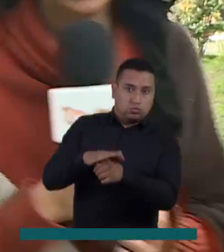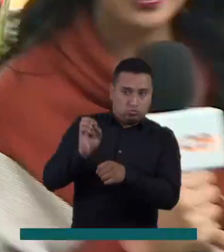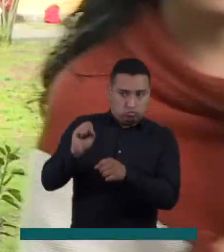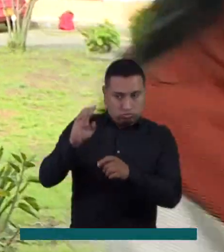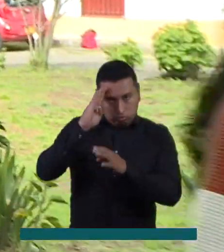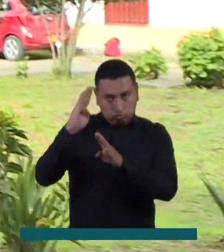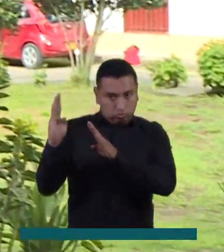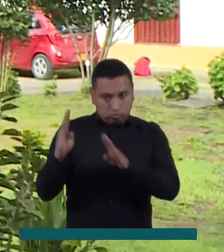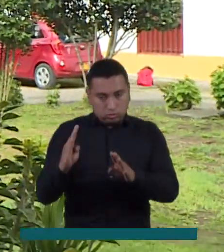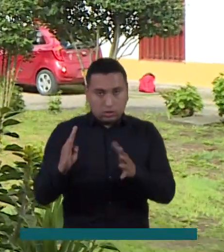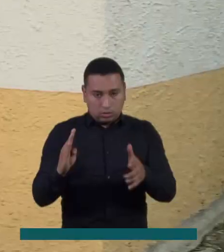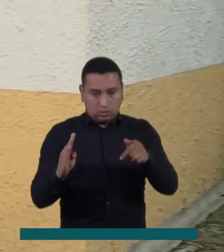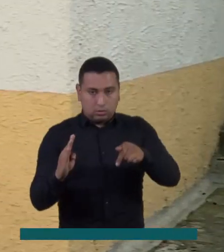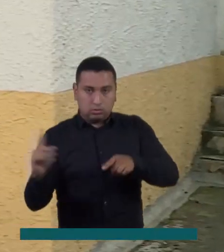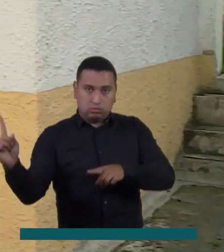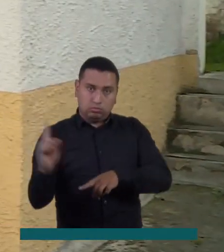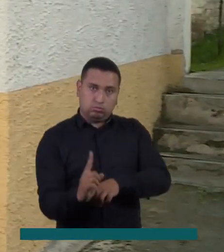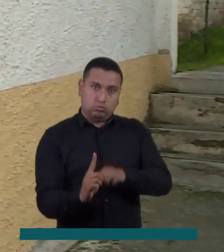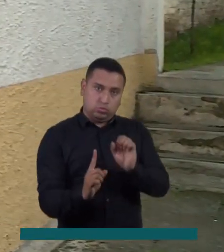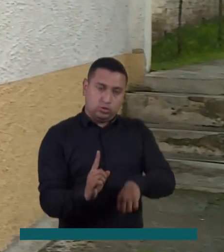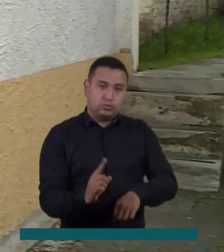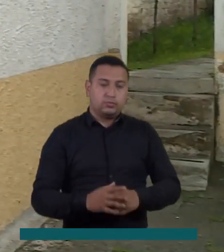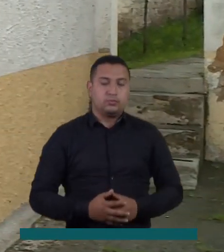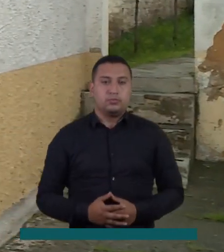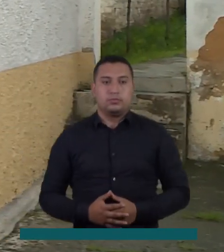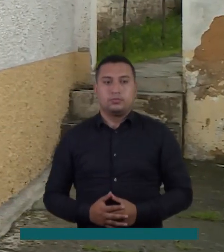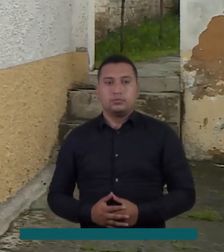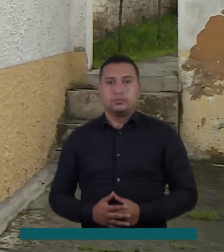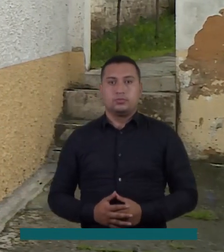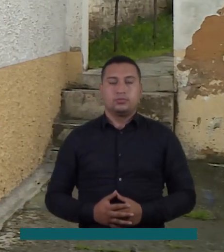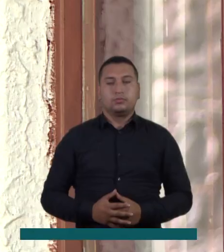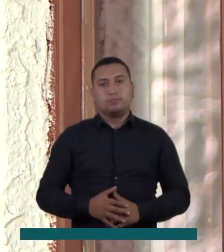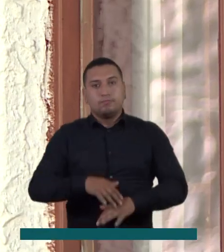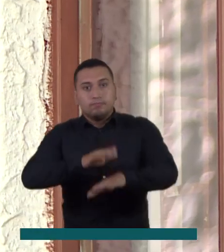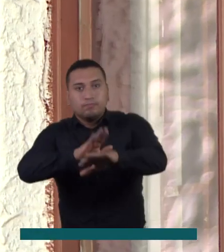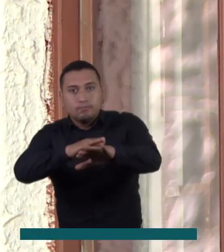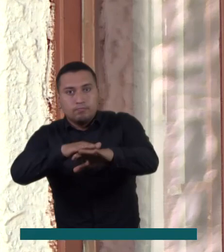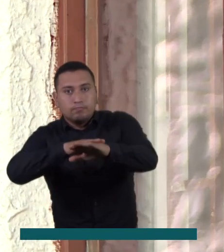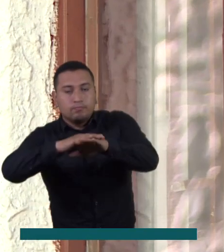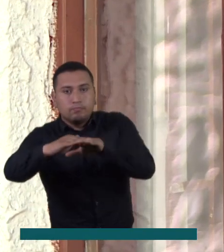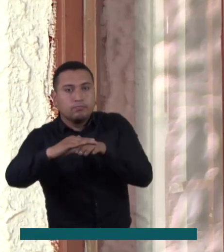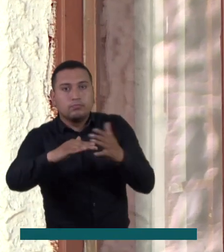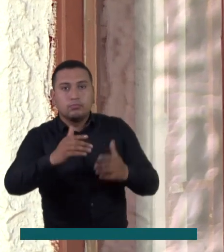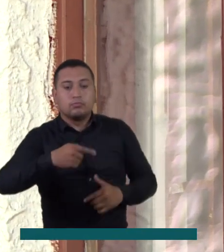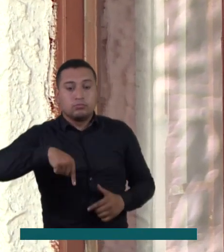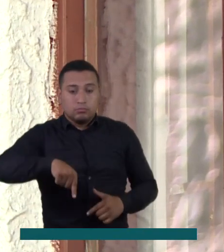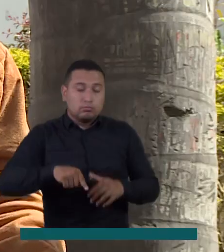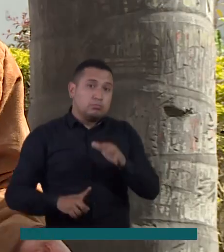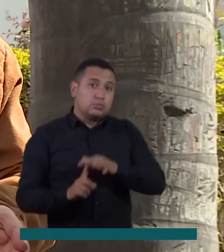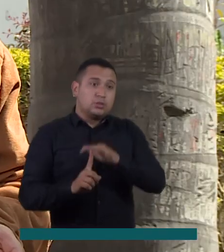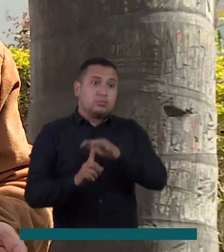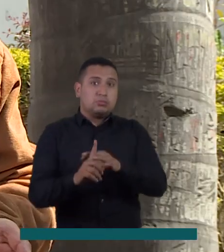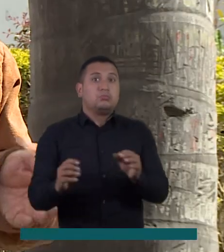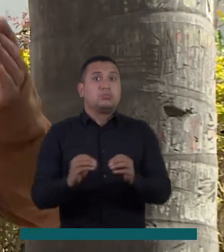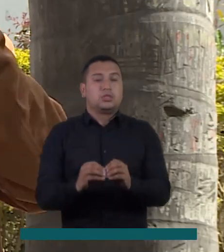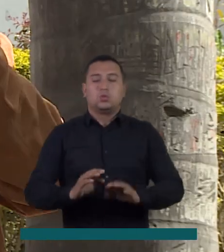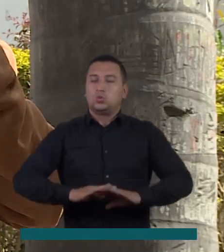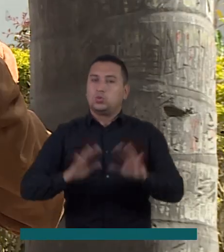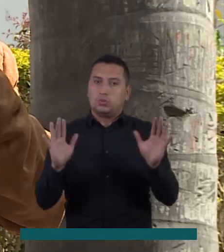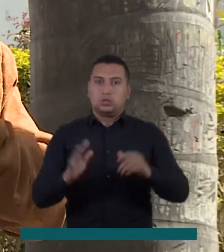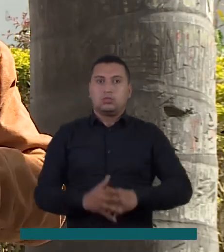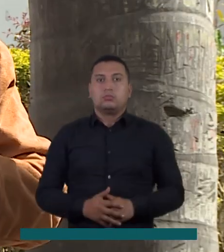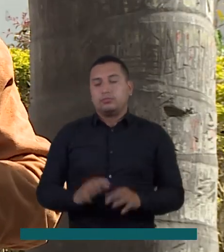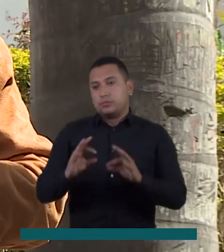recibir ayuda. La invitación es a que bajo ninguna circunstancia se continúen presentando estos casos. Se hace el llamado a las